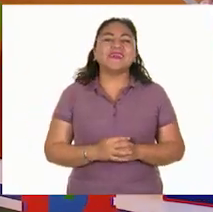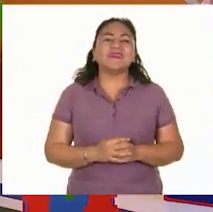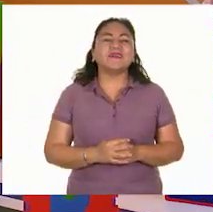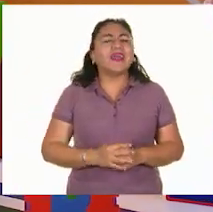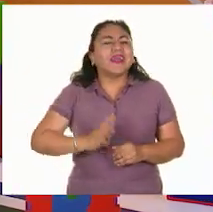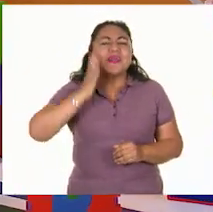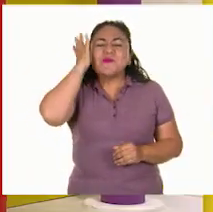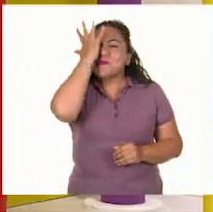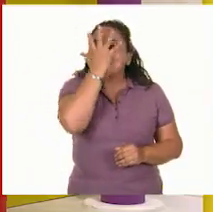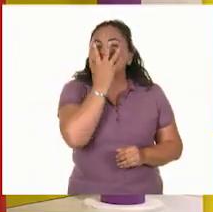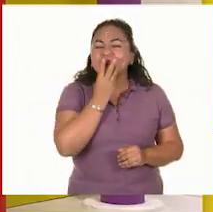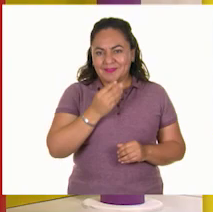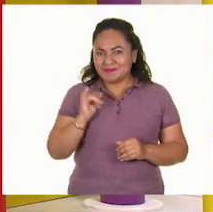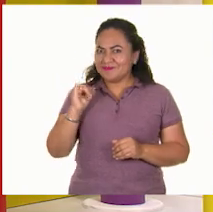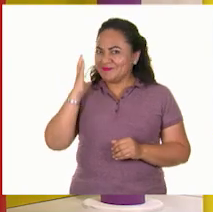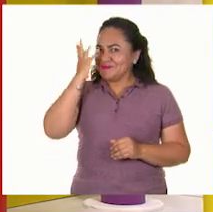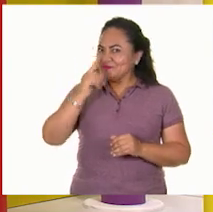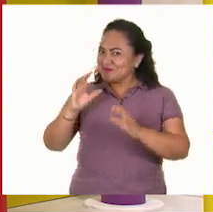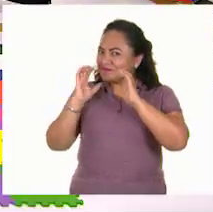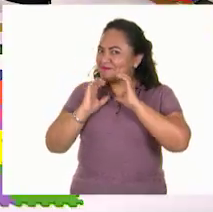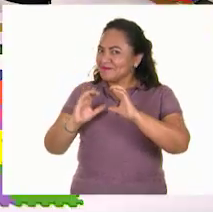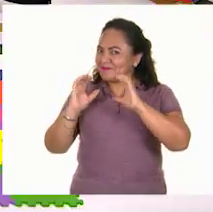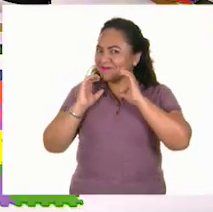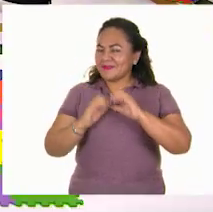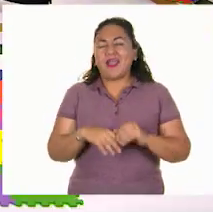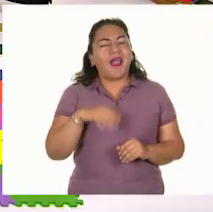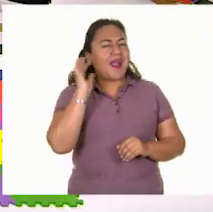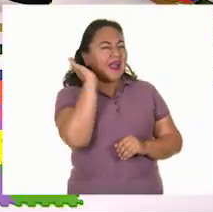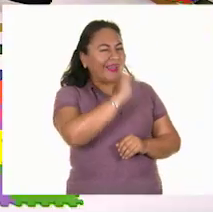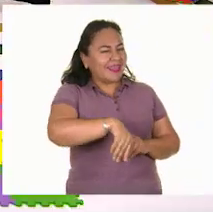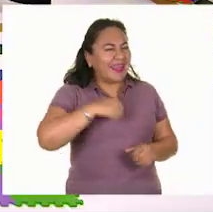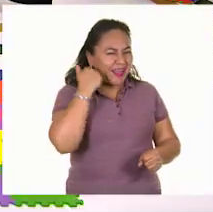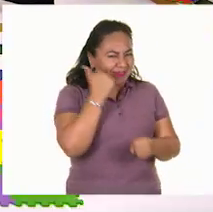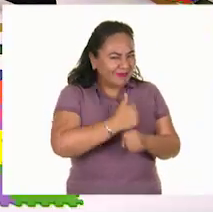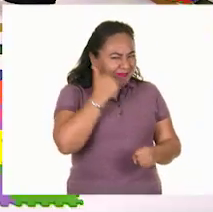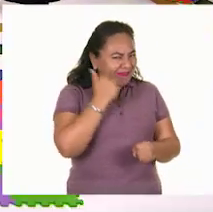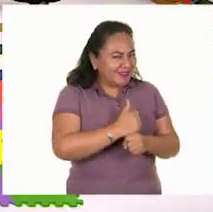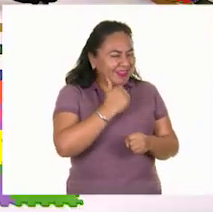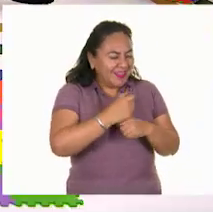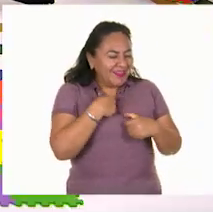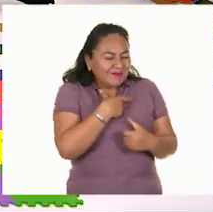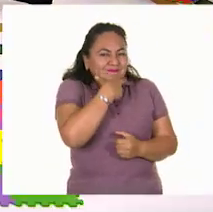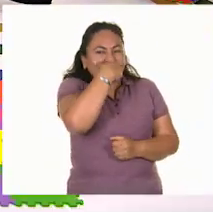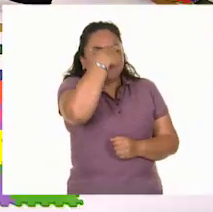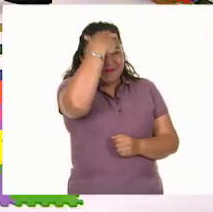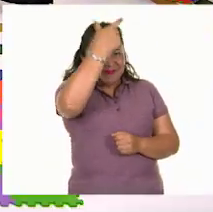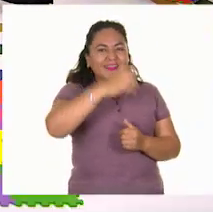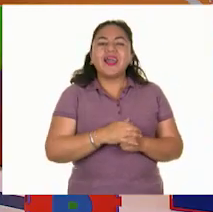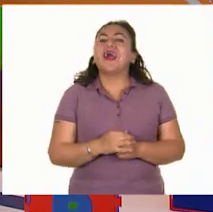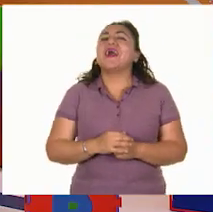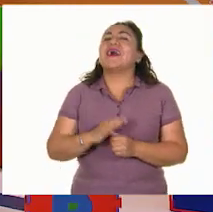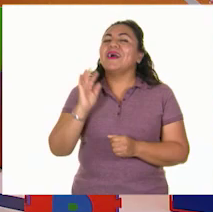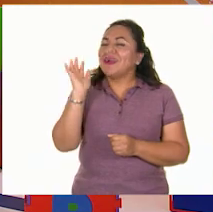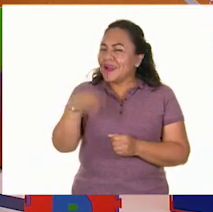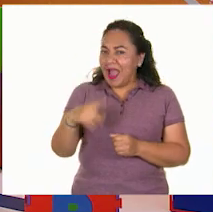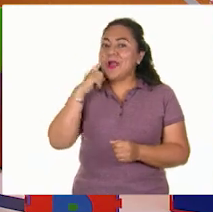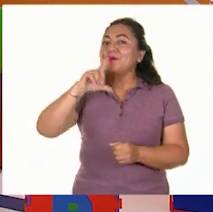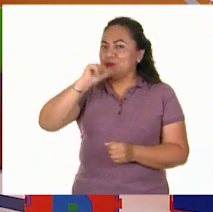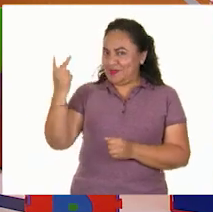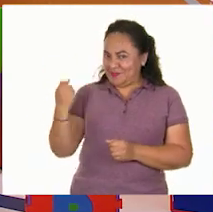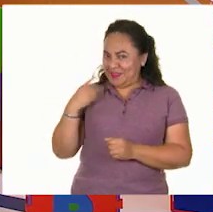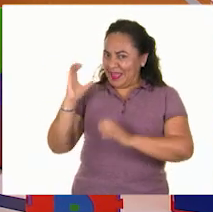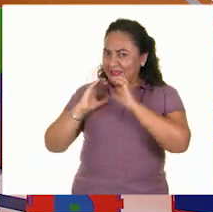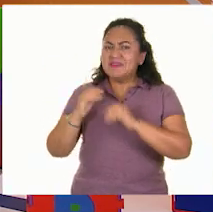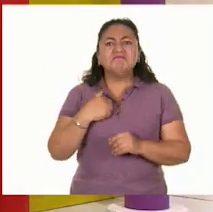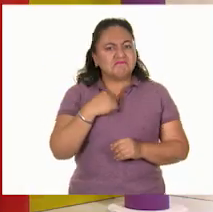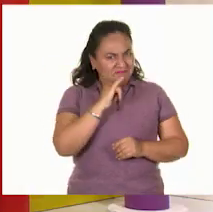¡Qué bonito! ¡Qué bonito cantas, Oscar! ¡Ay, abuelita, me vas a sonrojar! A ver qué día hacemos un dueto.